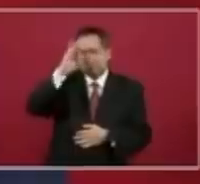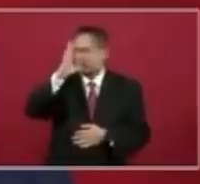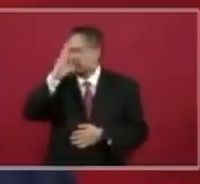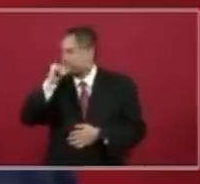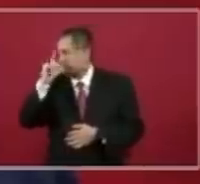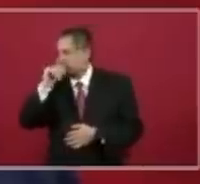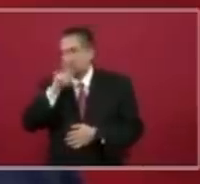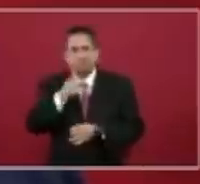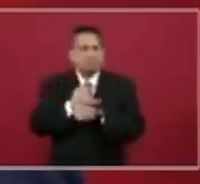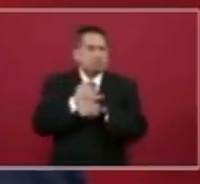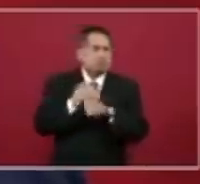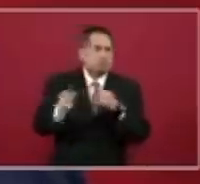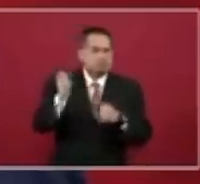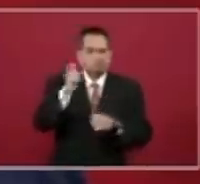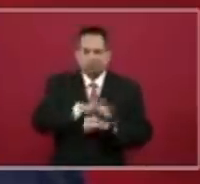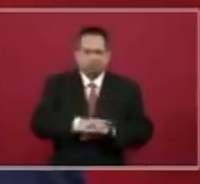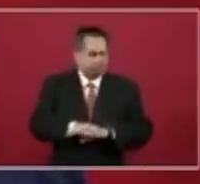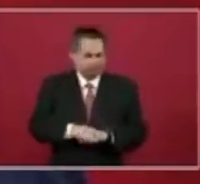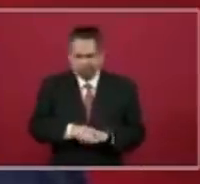además